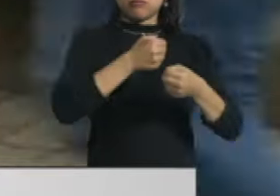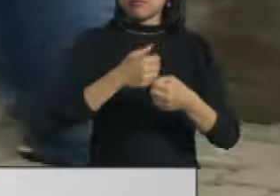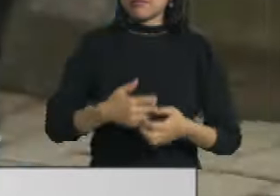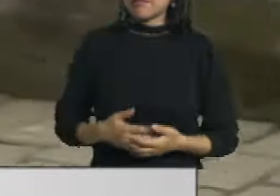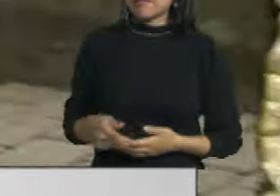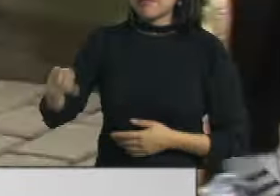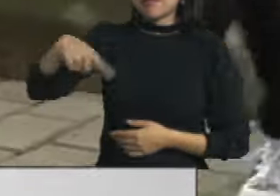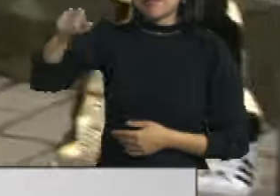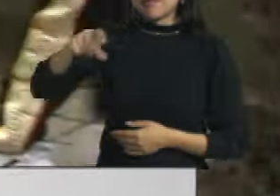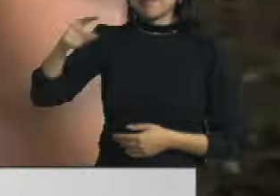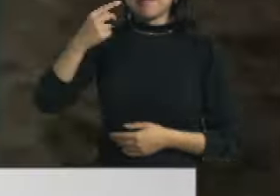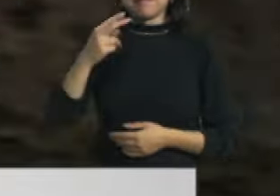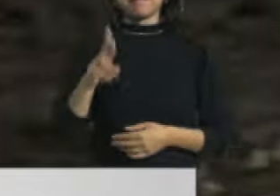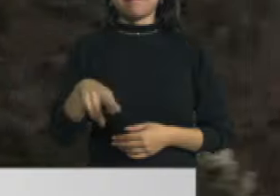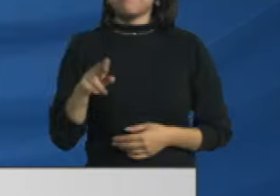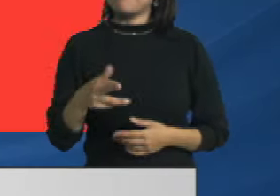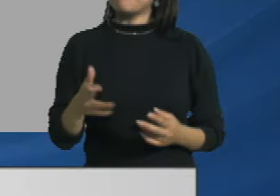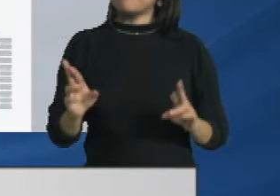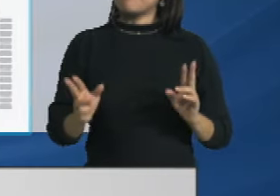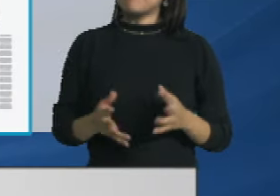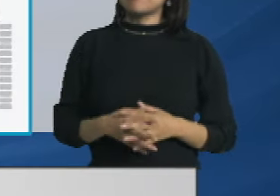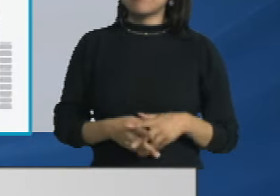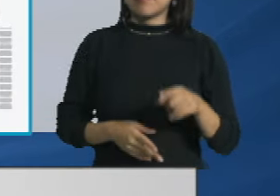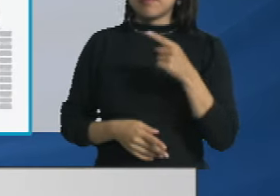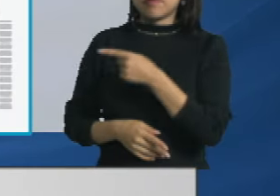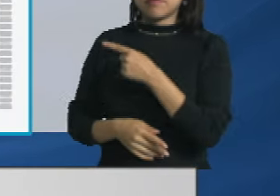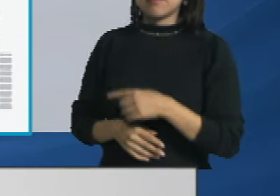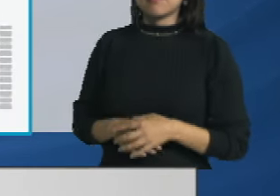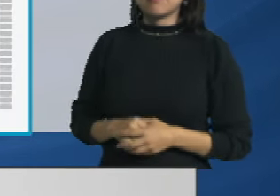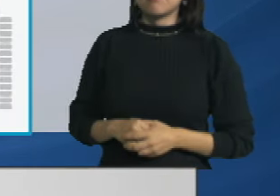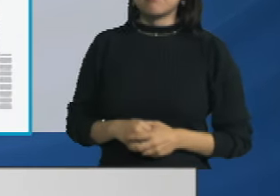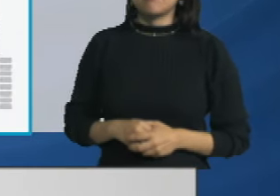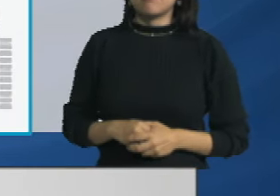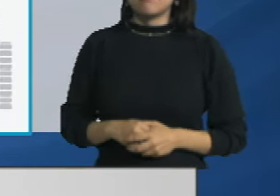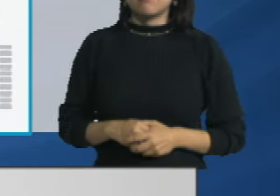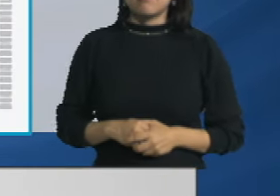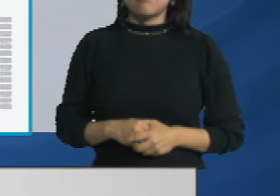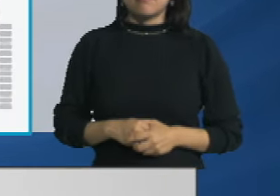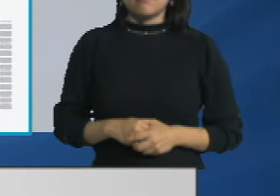primeras hipótesis de la desaparición. Lo que pasa es que ella está...